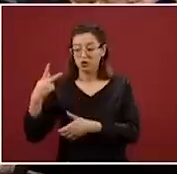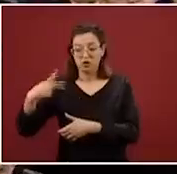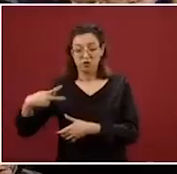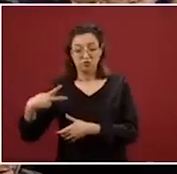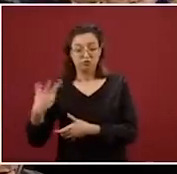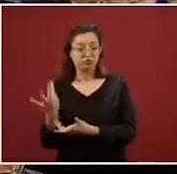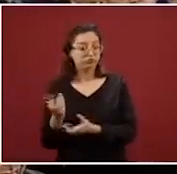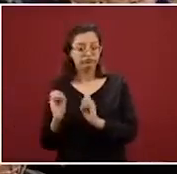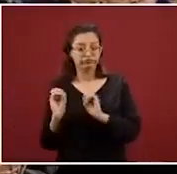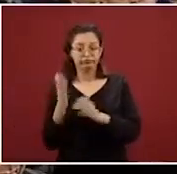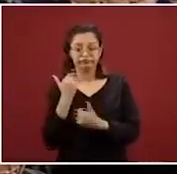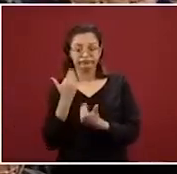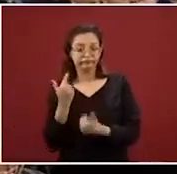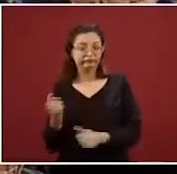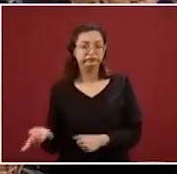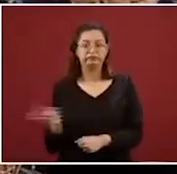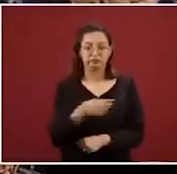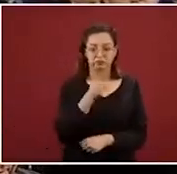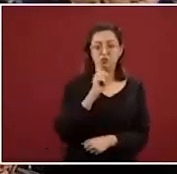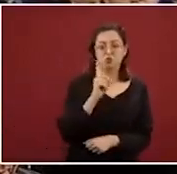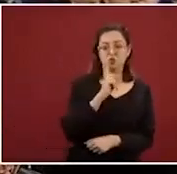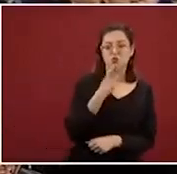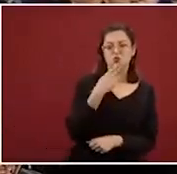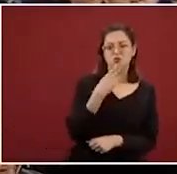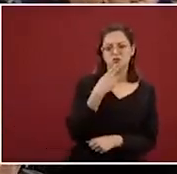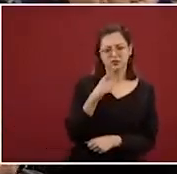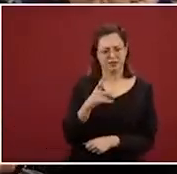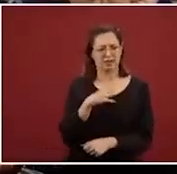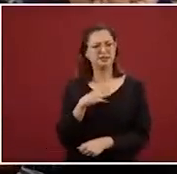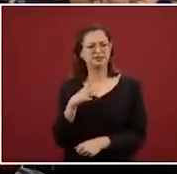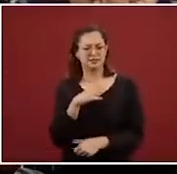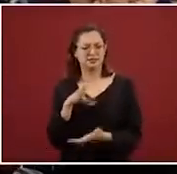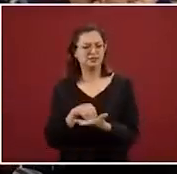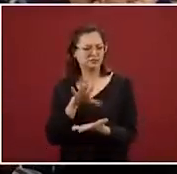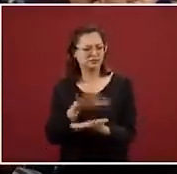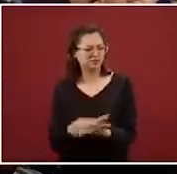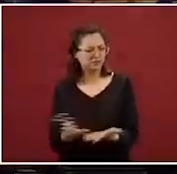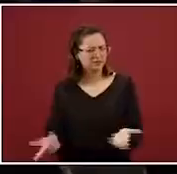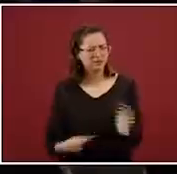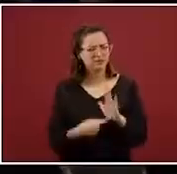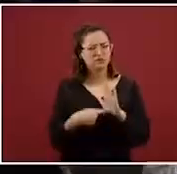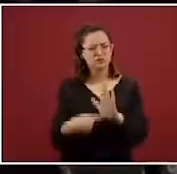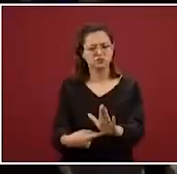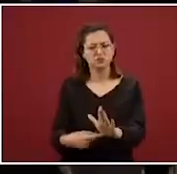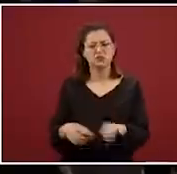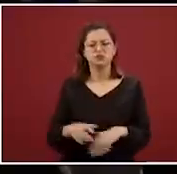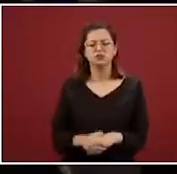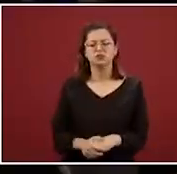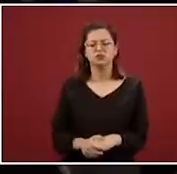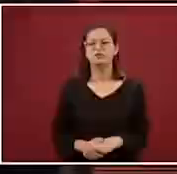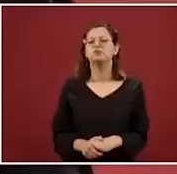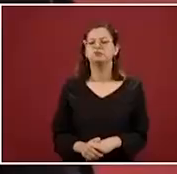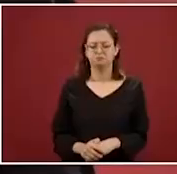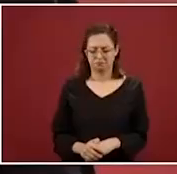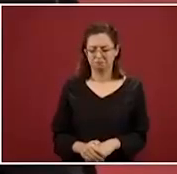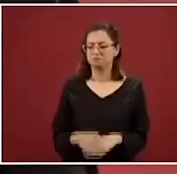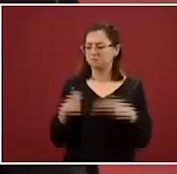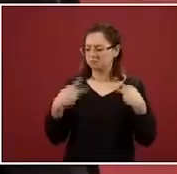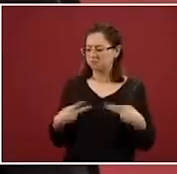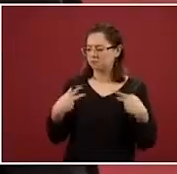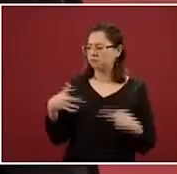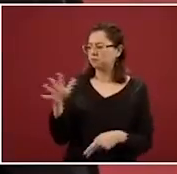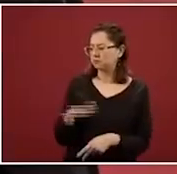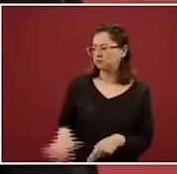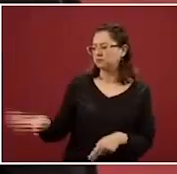manera facciosa. Están las notas en la plataforma, en el hilo, presidente. Vamos a que sean los trabajadores los que decían. Y